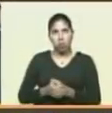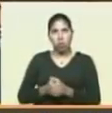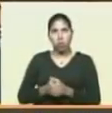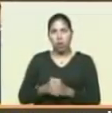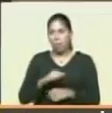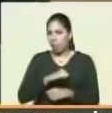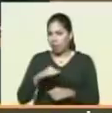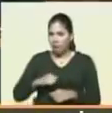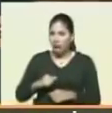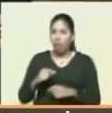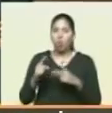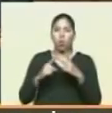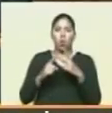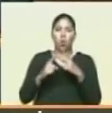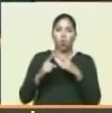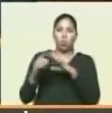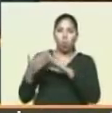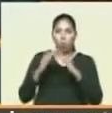privado,